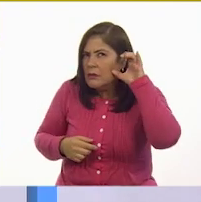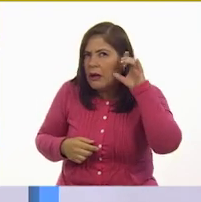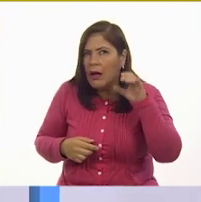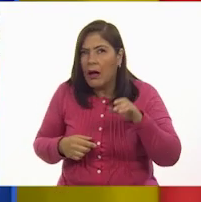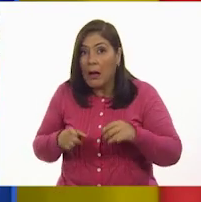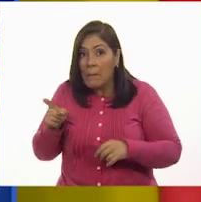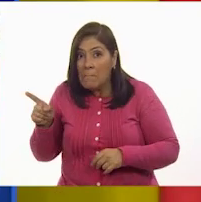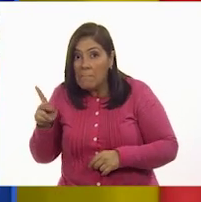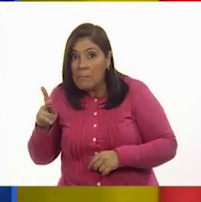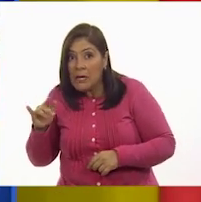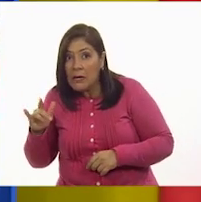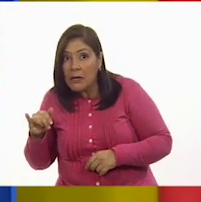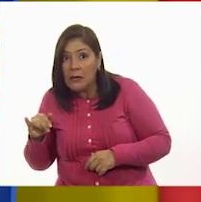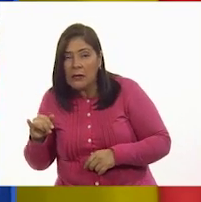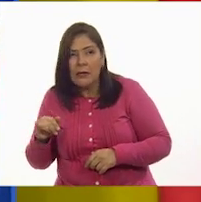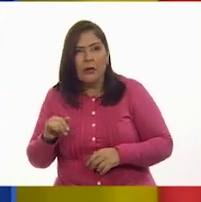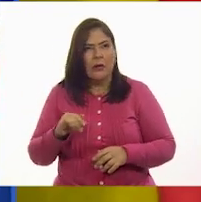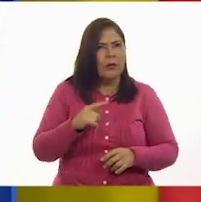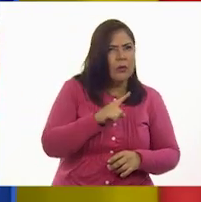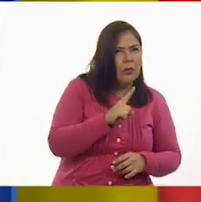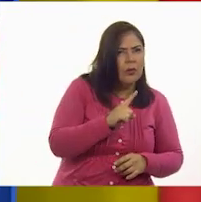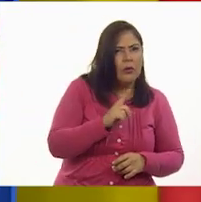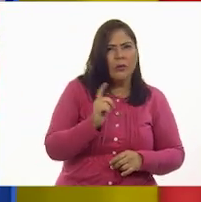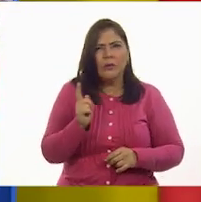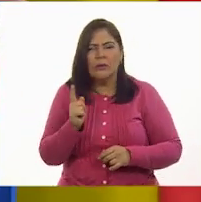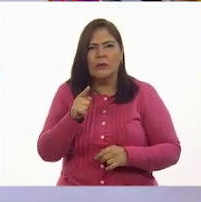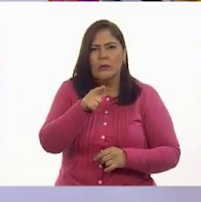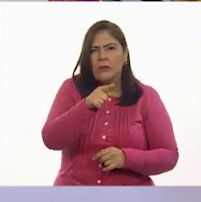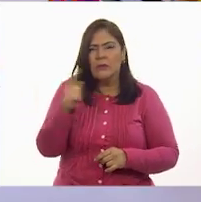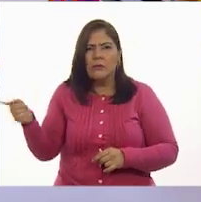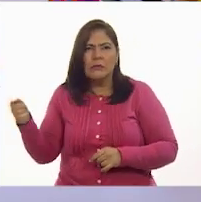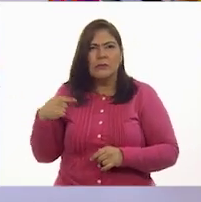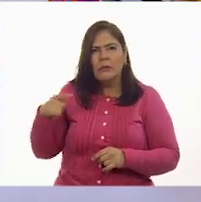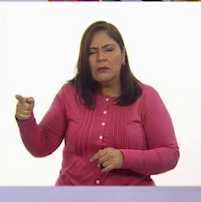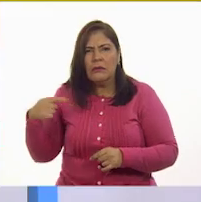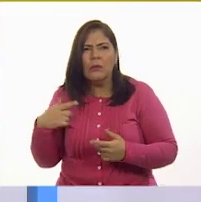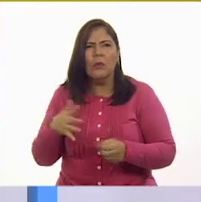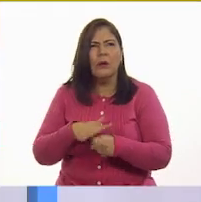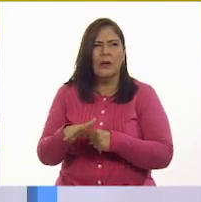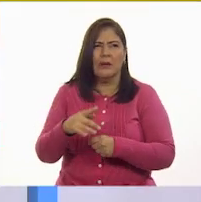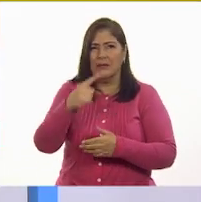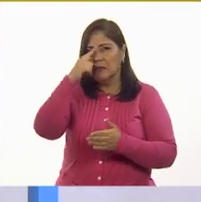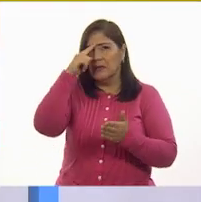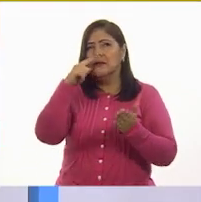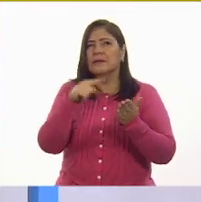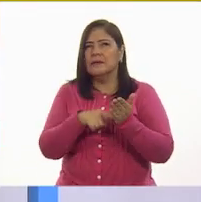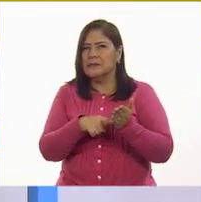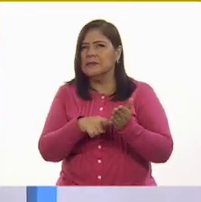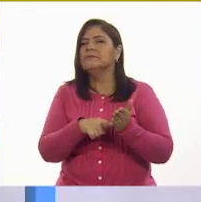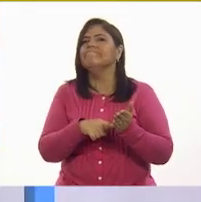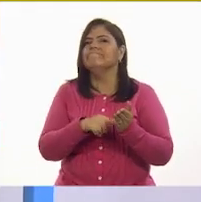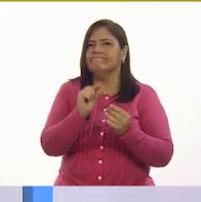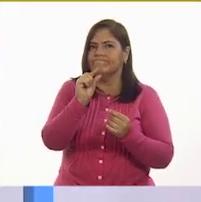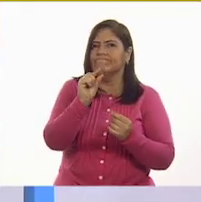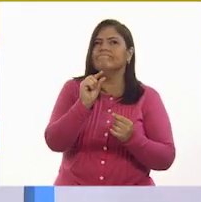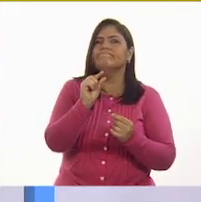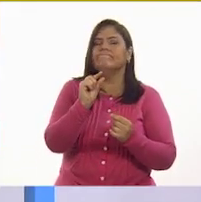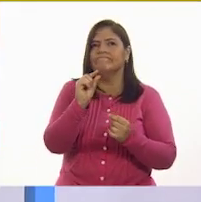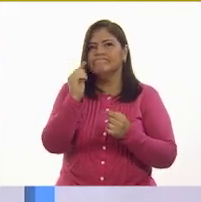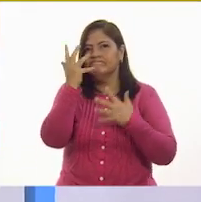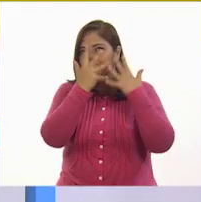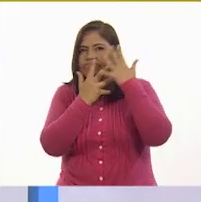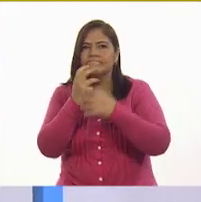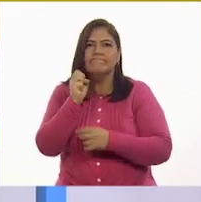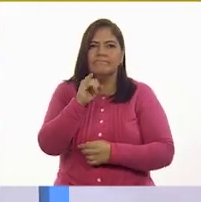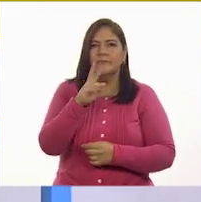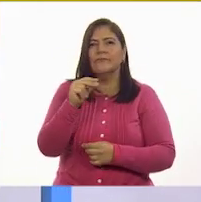Que yo, pero... No, pero ver, no. Otros están diciendo que tú. Creo que tenemos... Están divididas las opiniones. Divididas, porque pues es